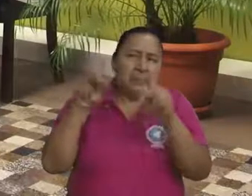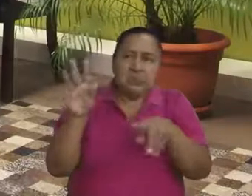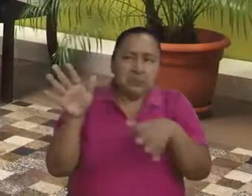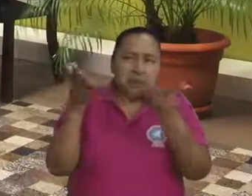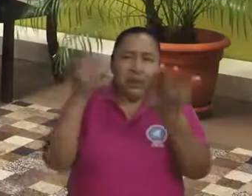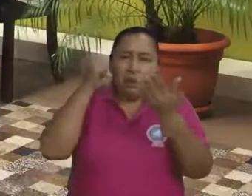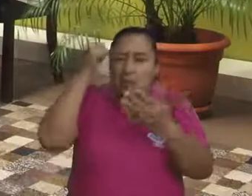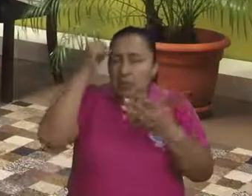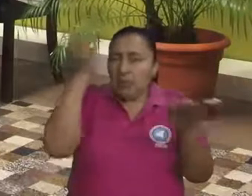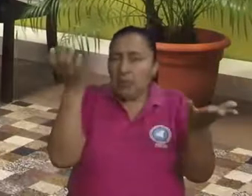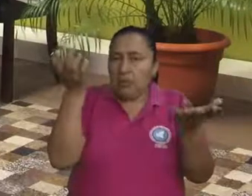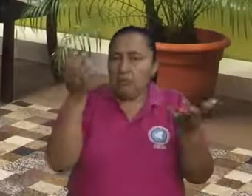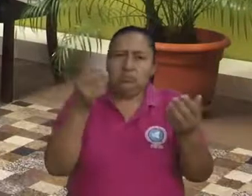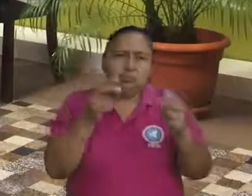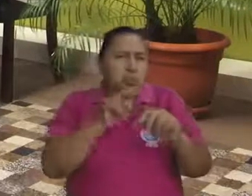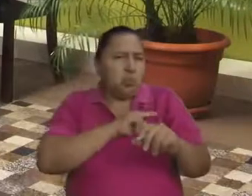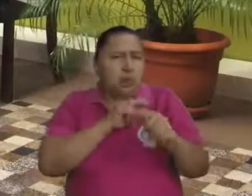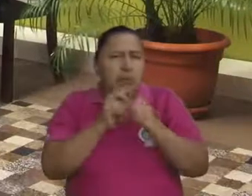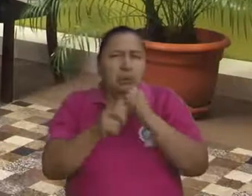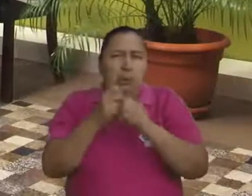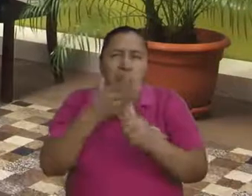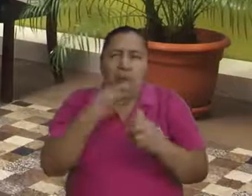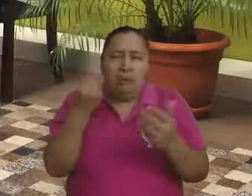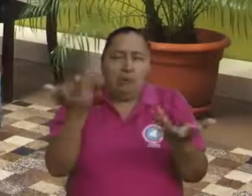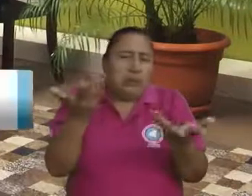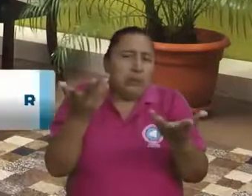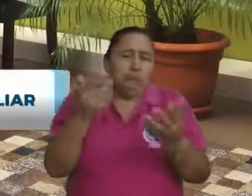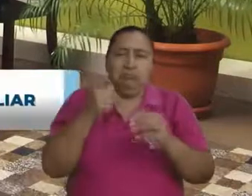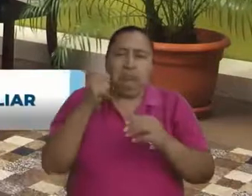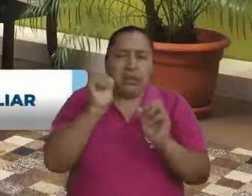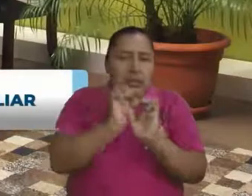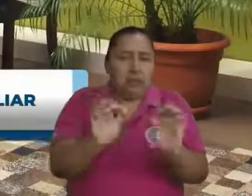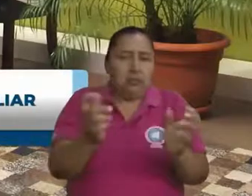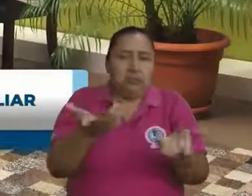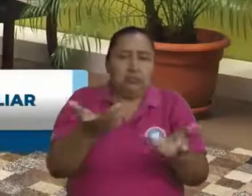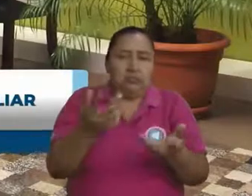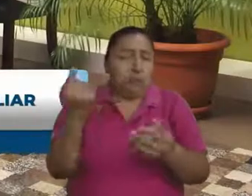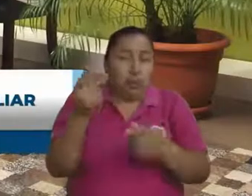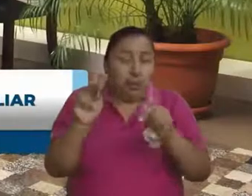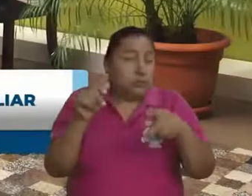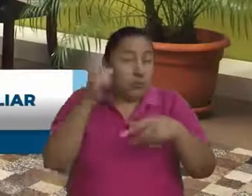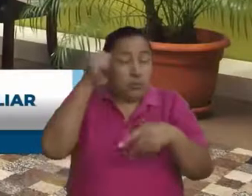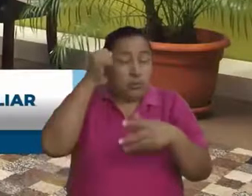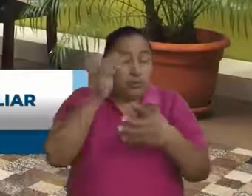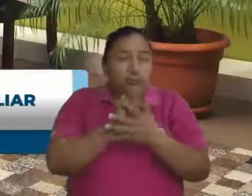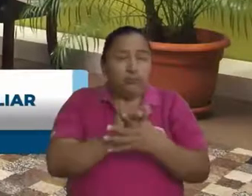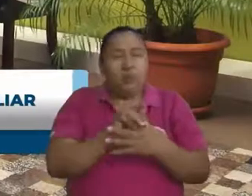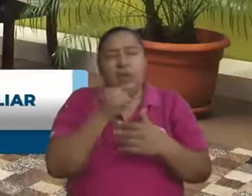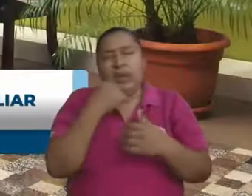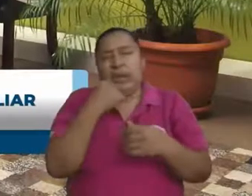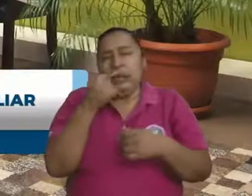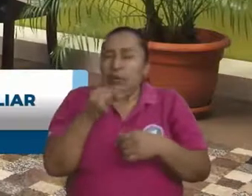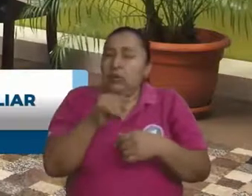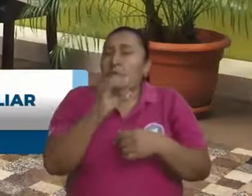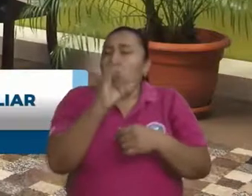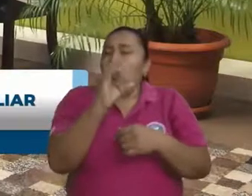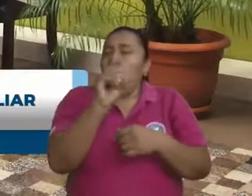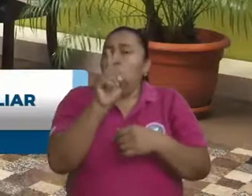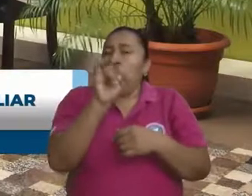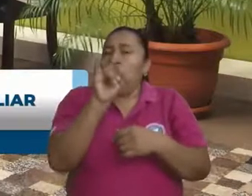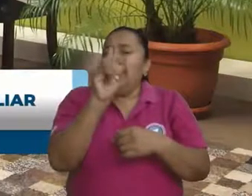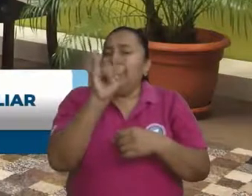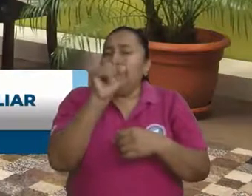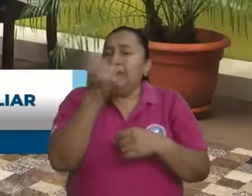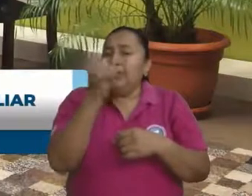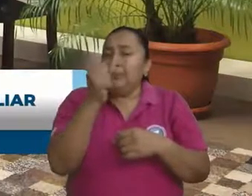afecta a jóvenes, no afecta a niños, solo es un público adulto. Bueno, con esto de la colelitiasis podemos decir que puede